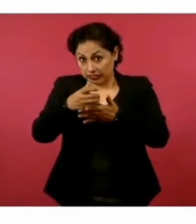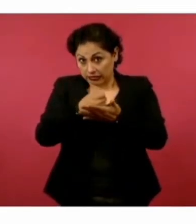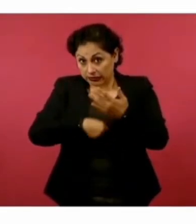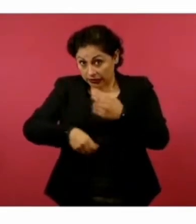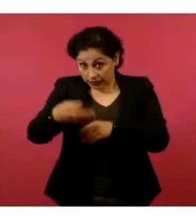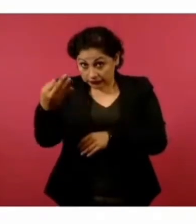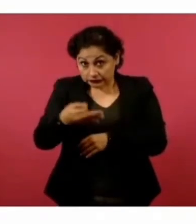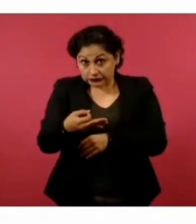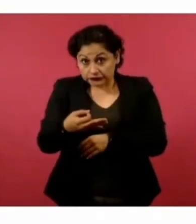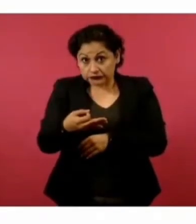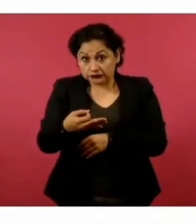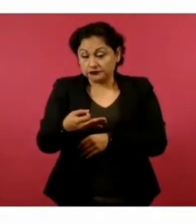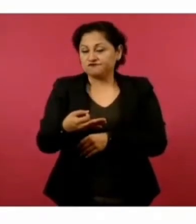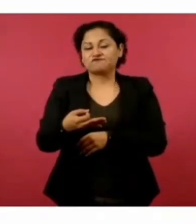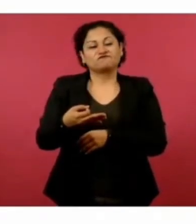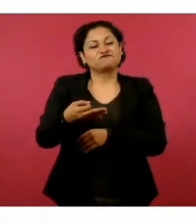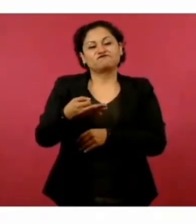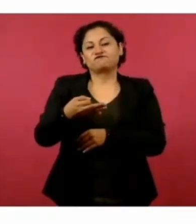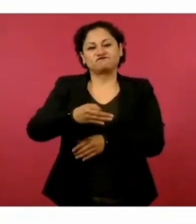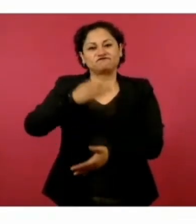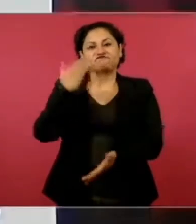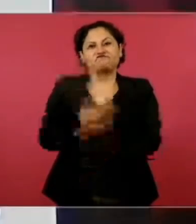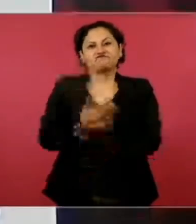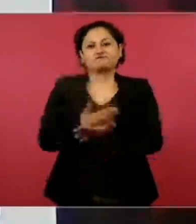Ya no.